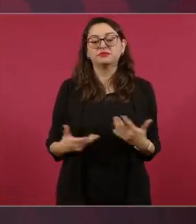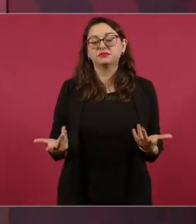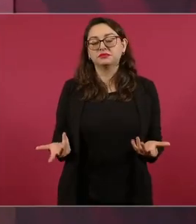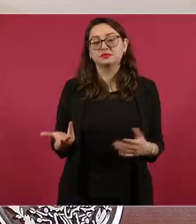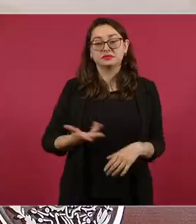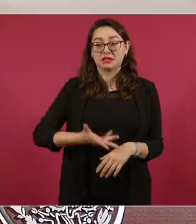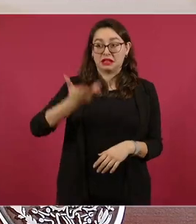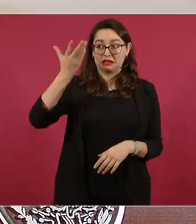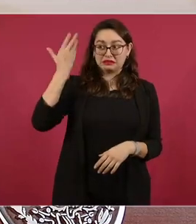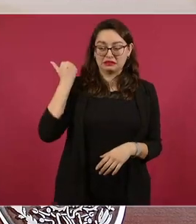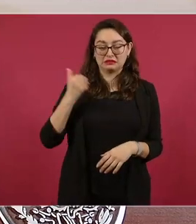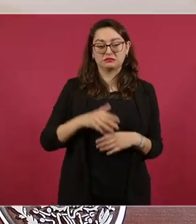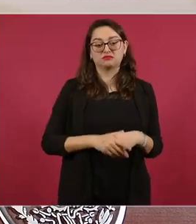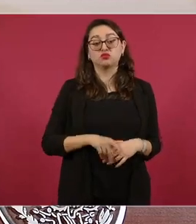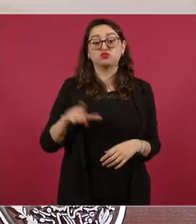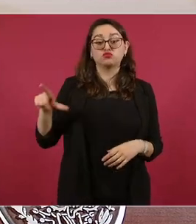corrupción,